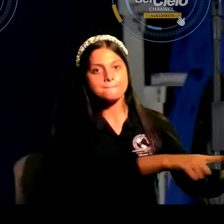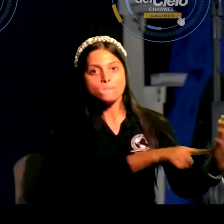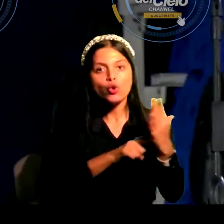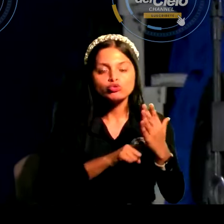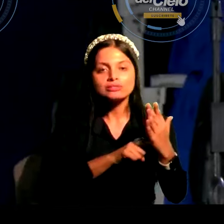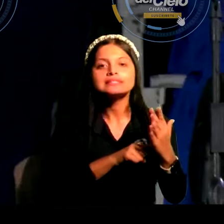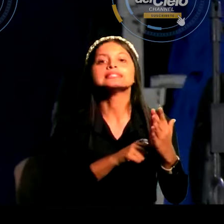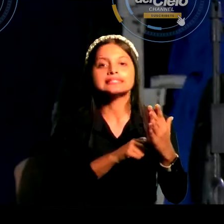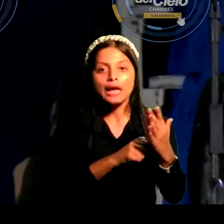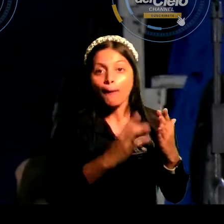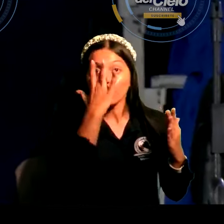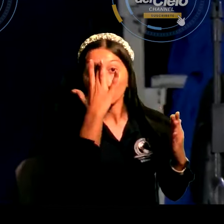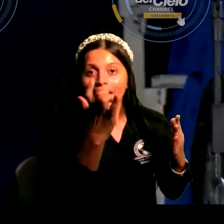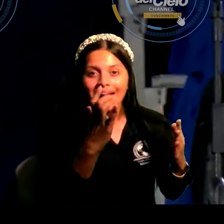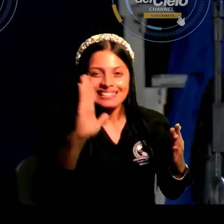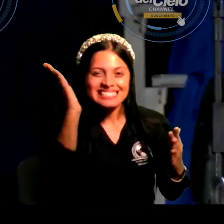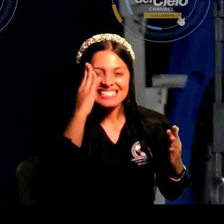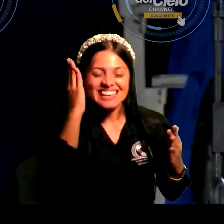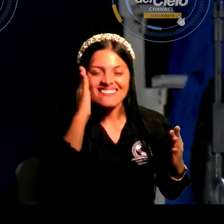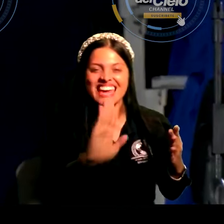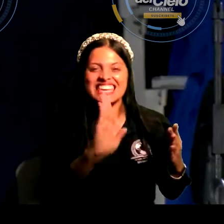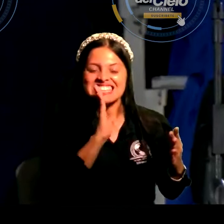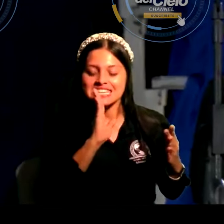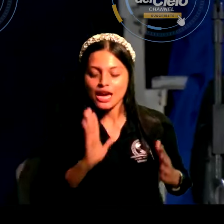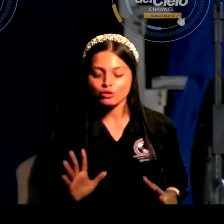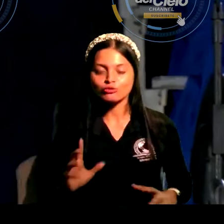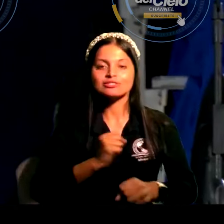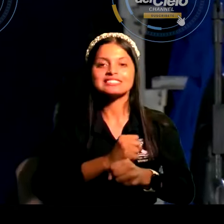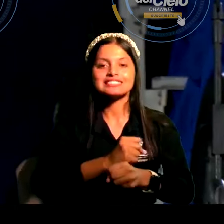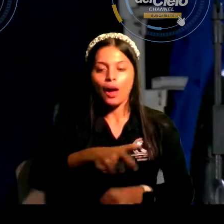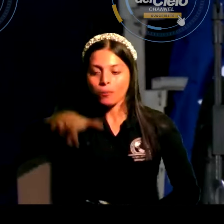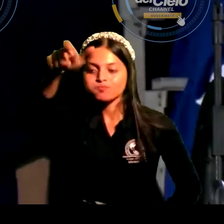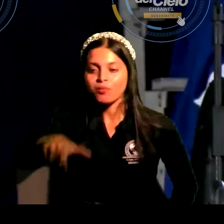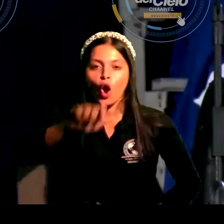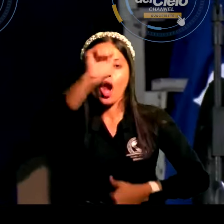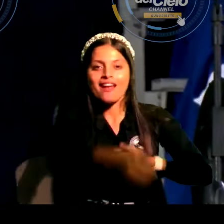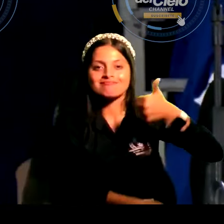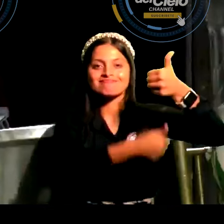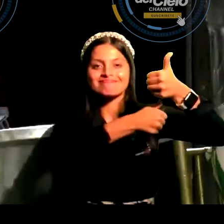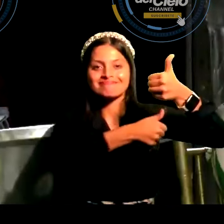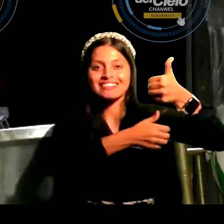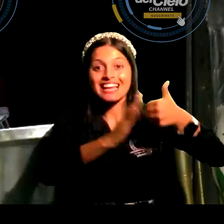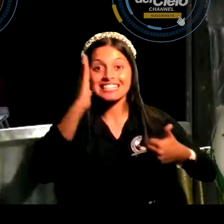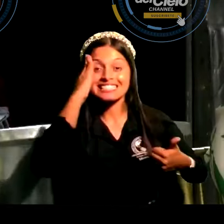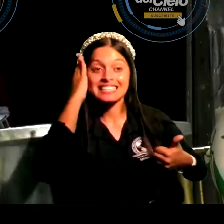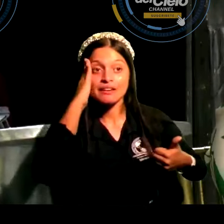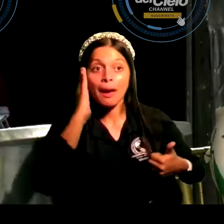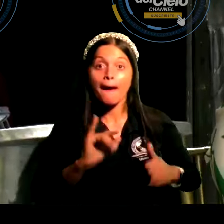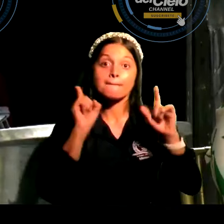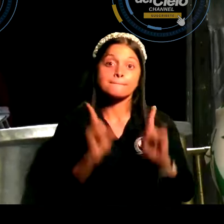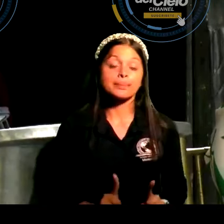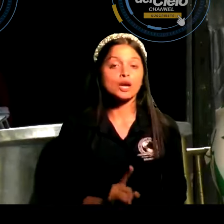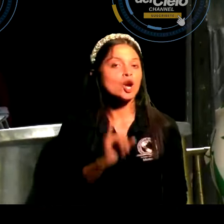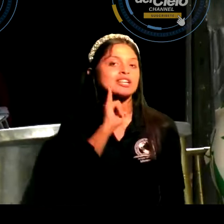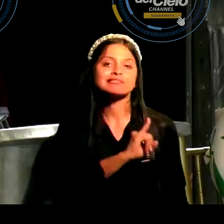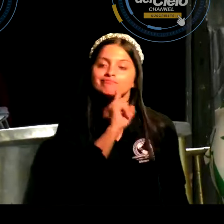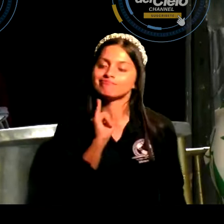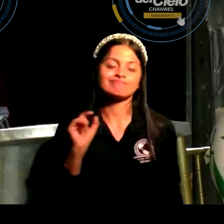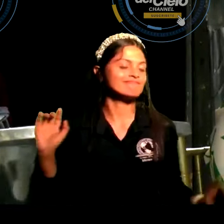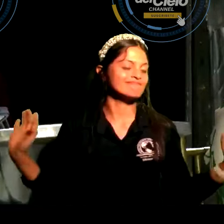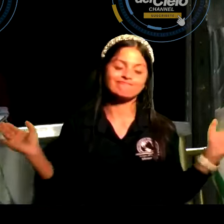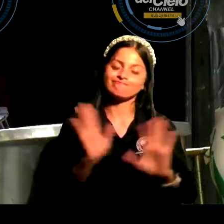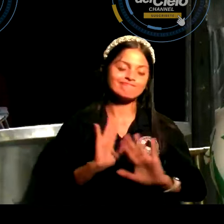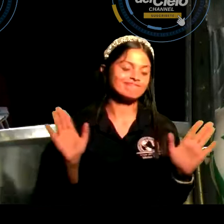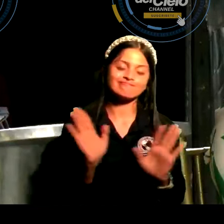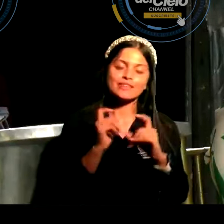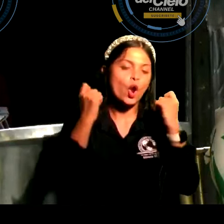su dueño, y el asno el pesebre de su señor. Pero Israel no entiende, mi pueblo